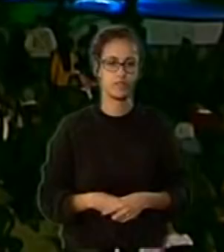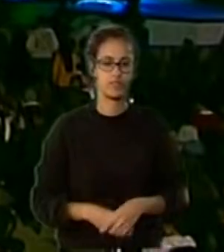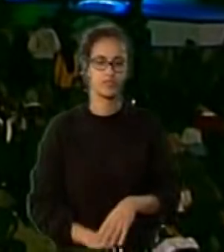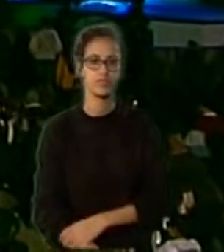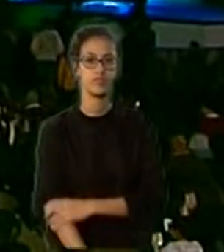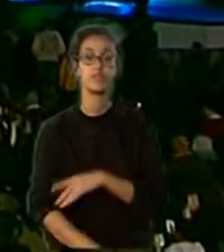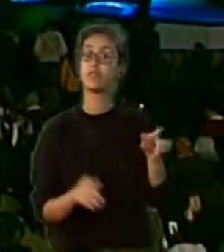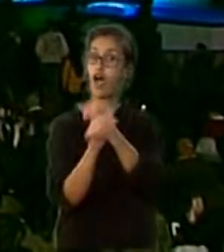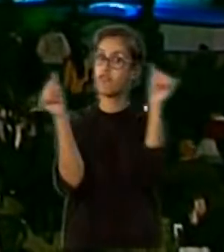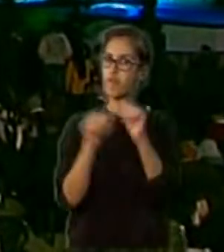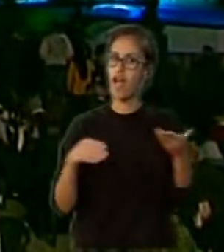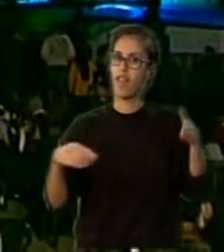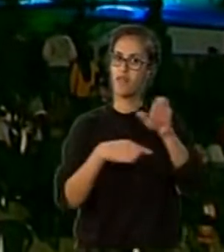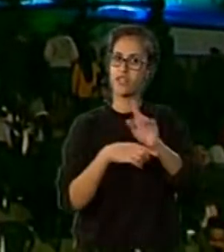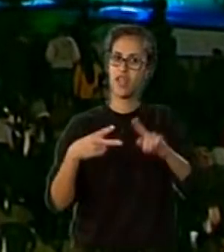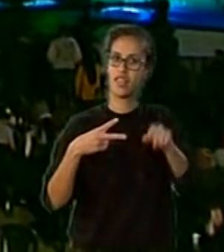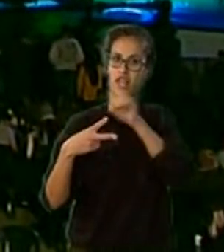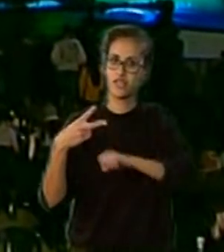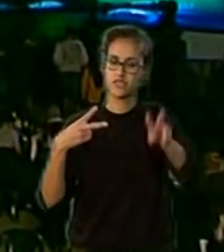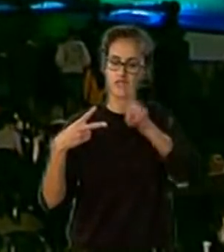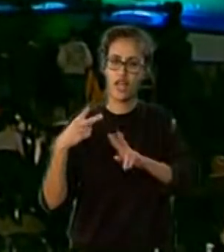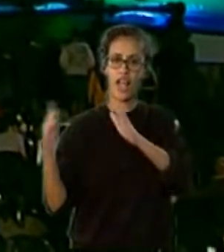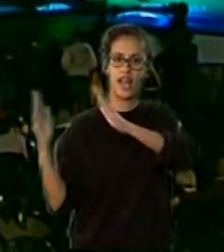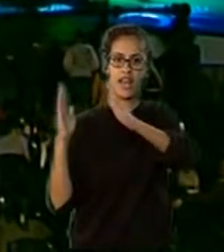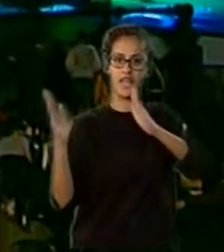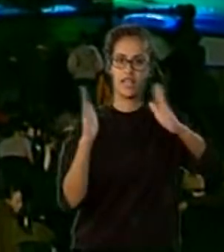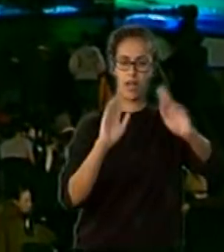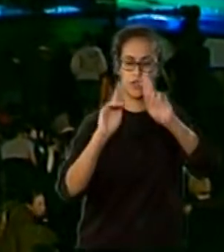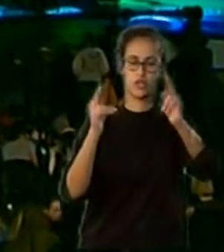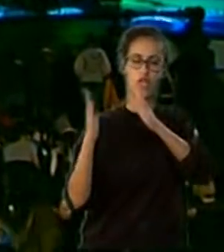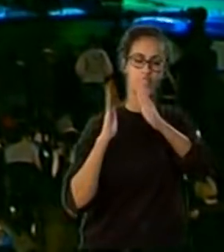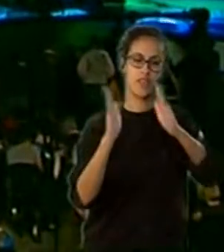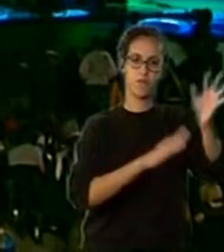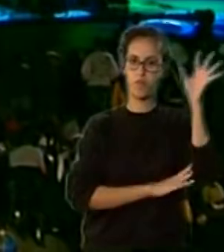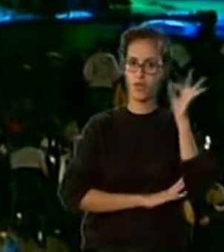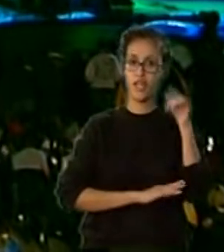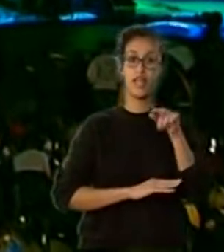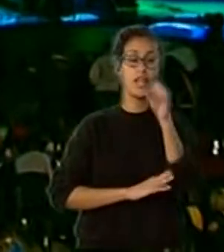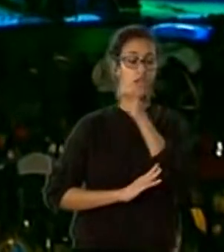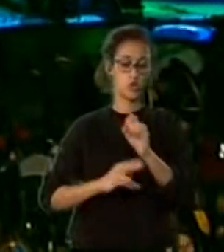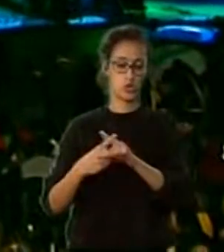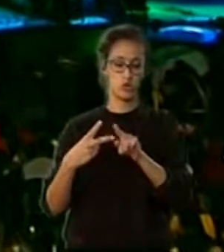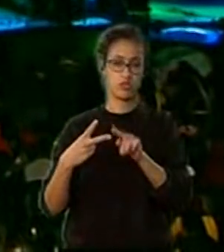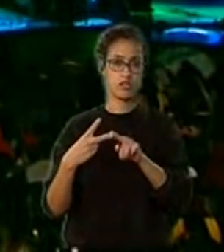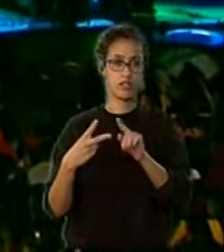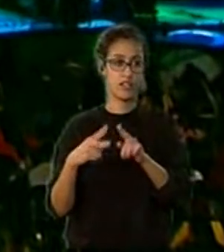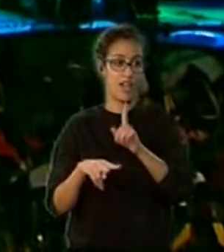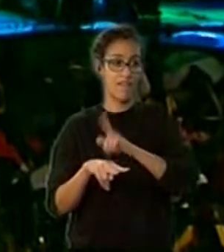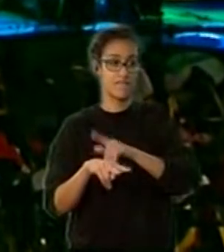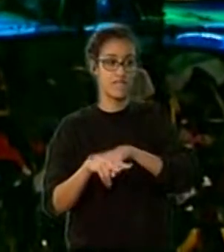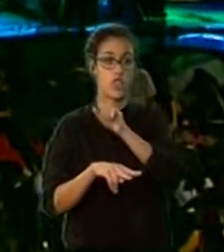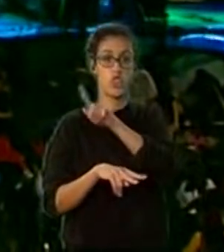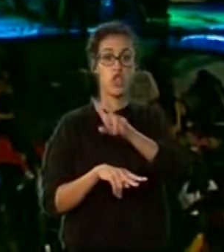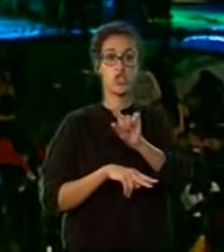Esa es la forma que han tenido de presentar efectivamente las etapas de una mujer. Es la segunda canción y tienen poquito más de